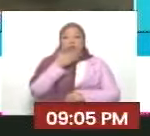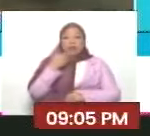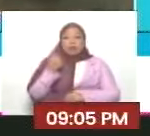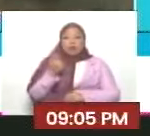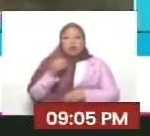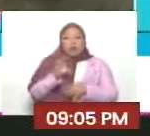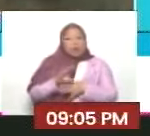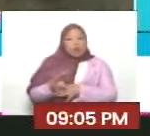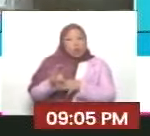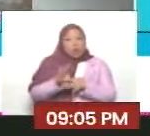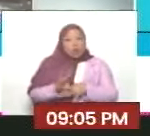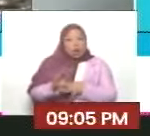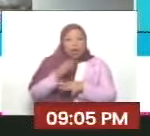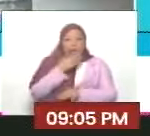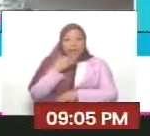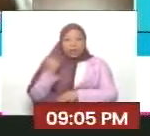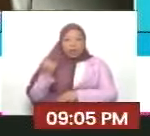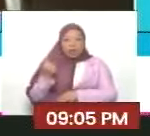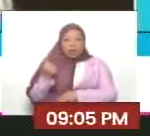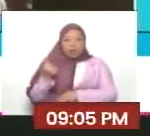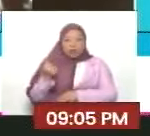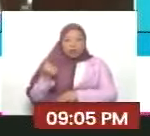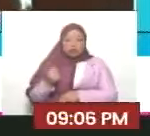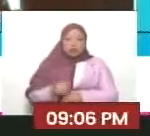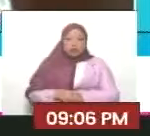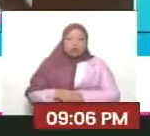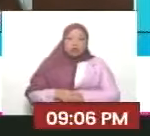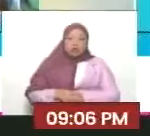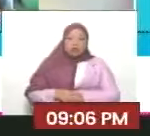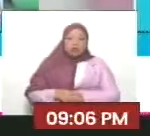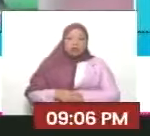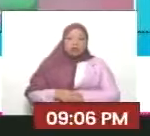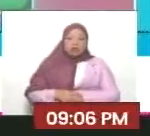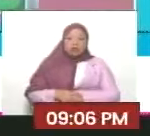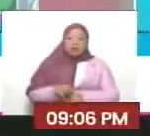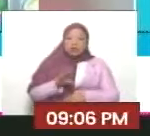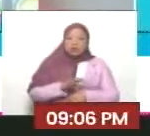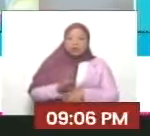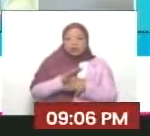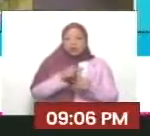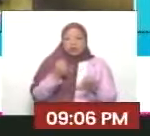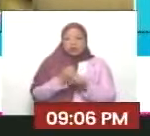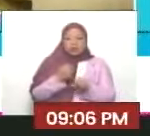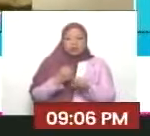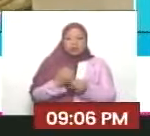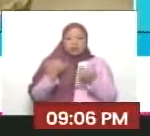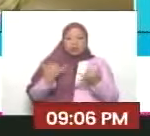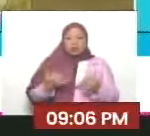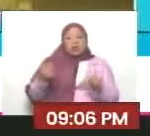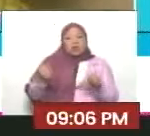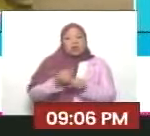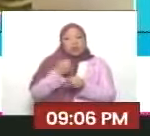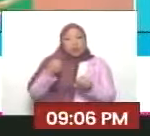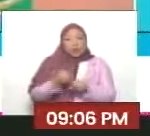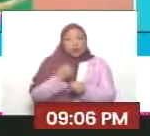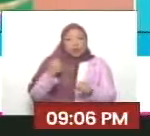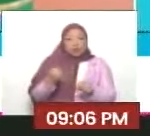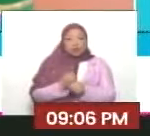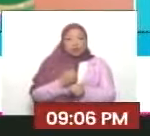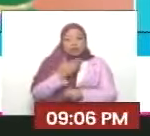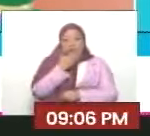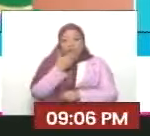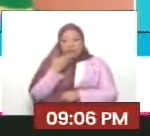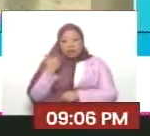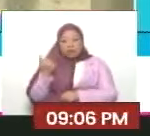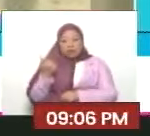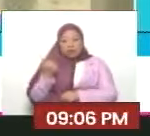hay es que cuidarla, tenemos la mejor genética, lo que hay es que cuidarla, conservarla. Estamos trabajando es para